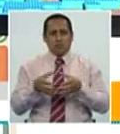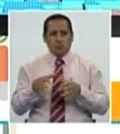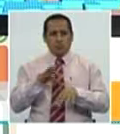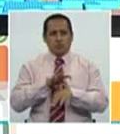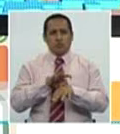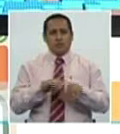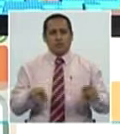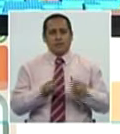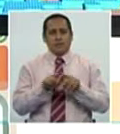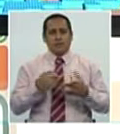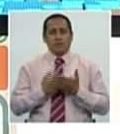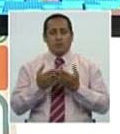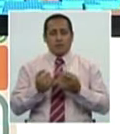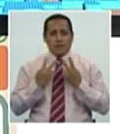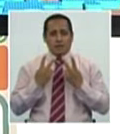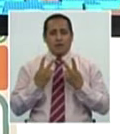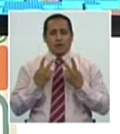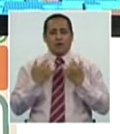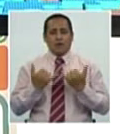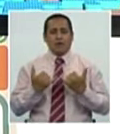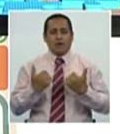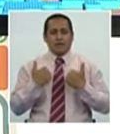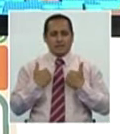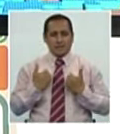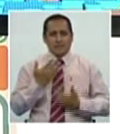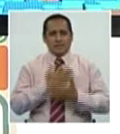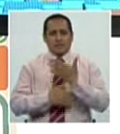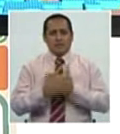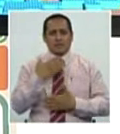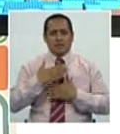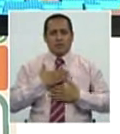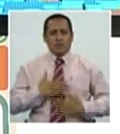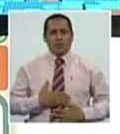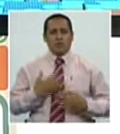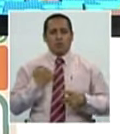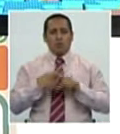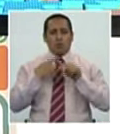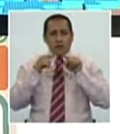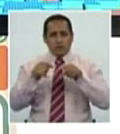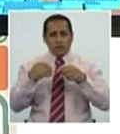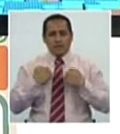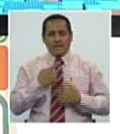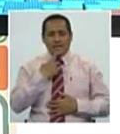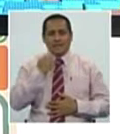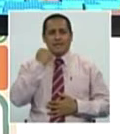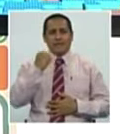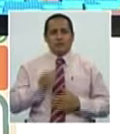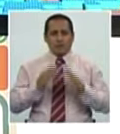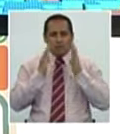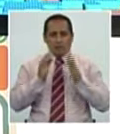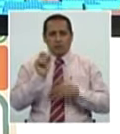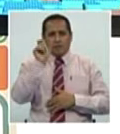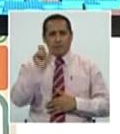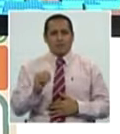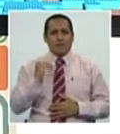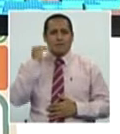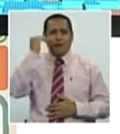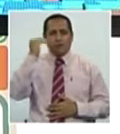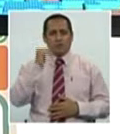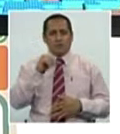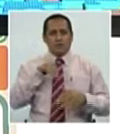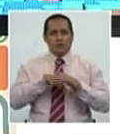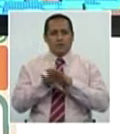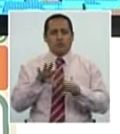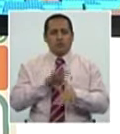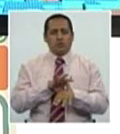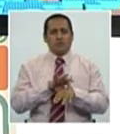junta médica que determina que tiene incapacidad física laboral, por lo tanto tiene derecho a atenderse como persona mayor